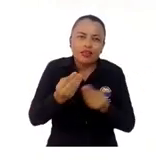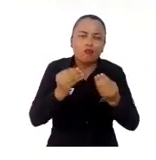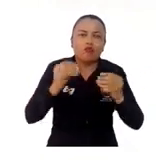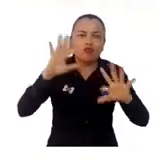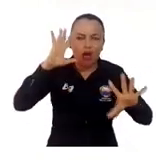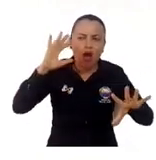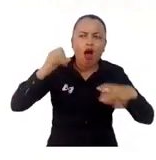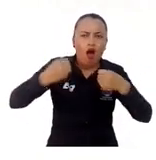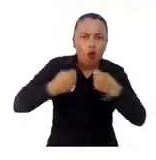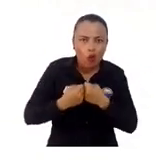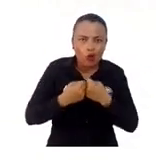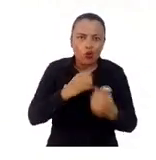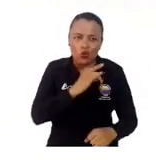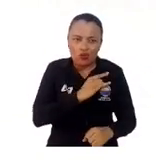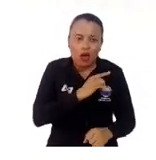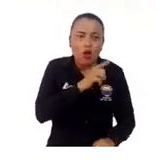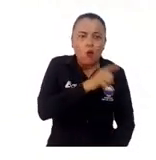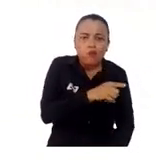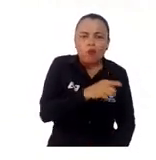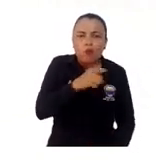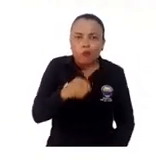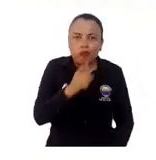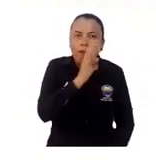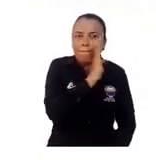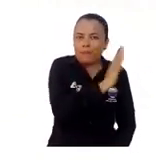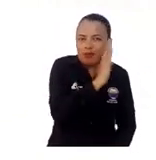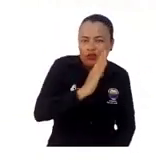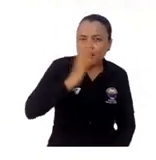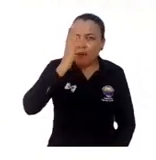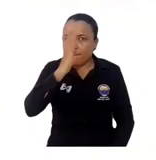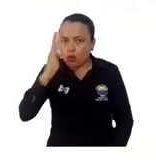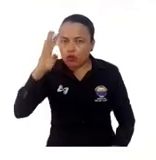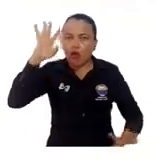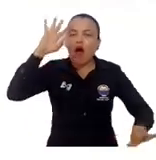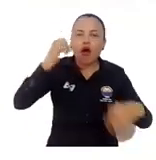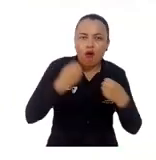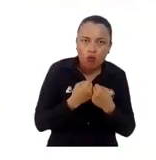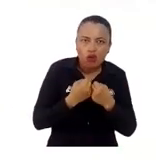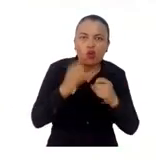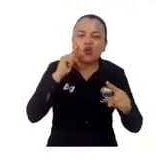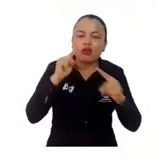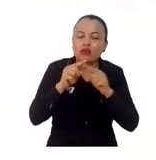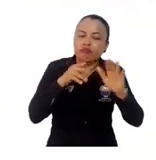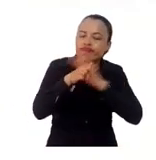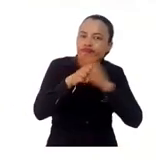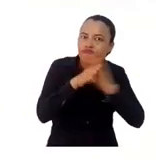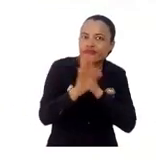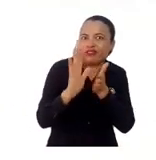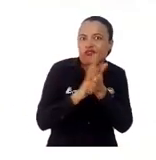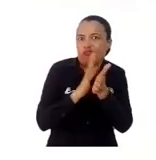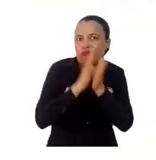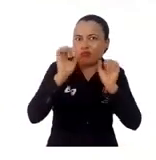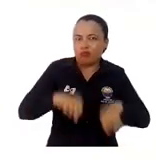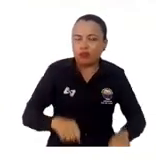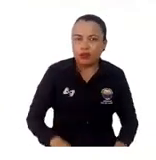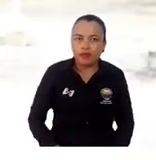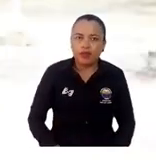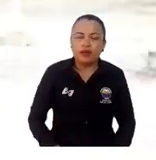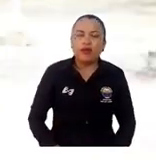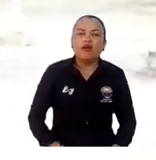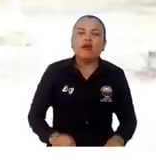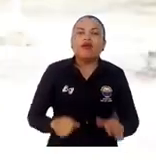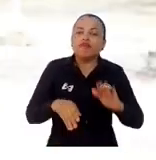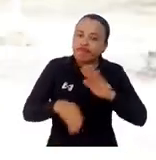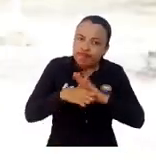tipo de convenios entre universidades, entre bibliotecas, para tener mayor acceso a la información.